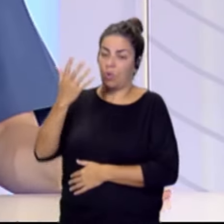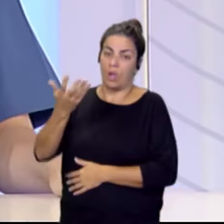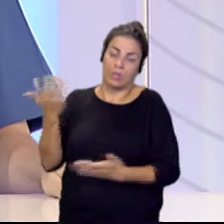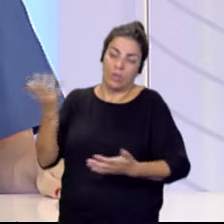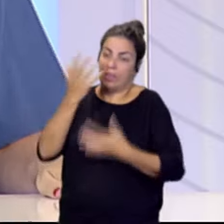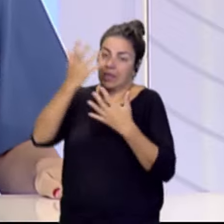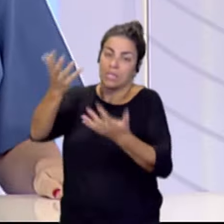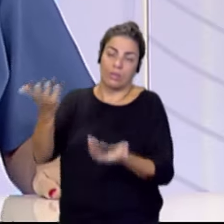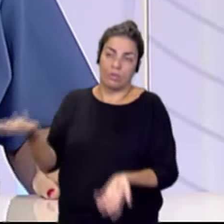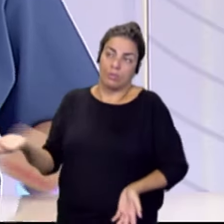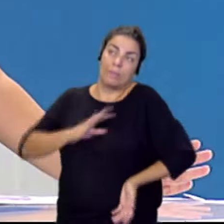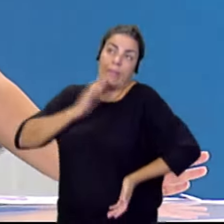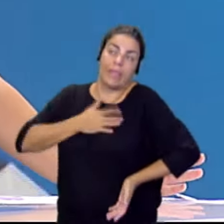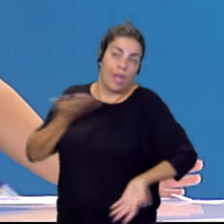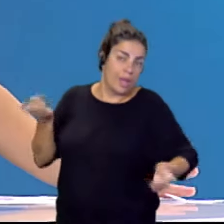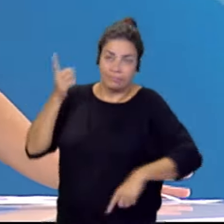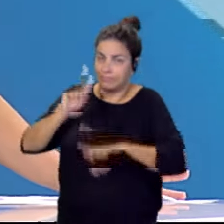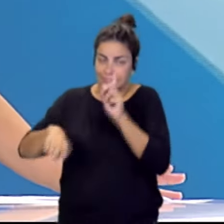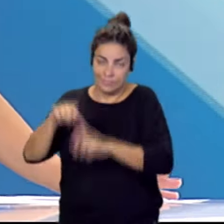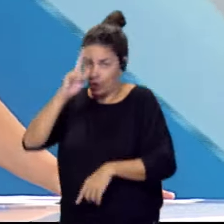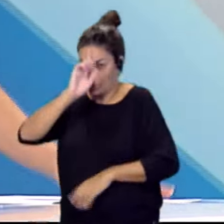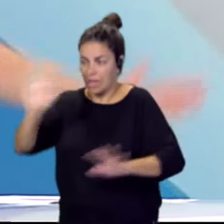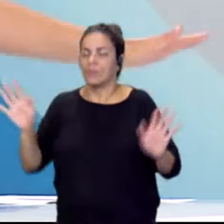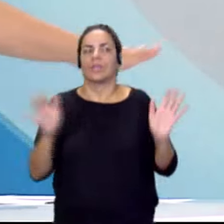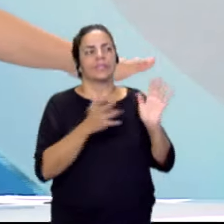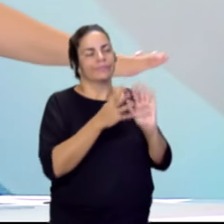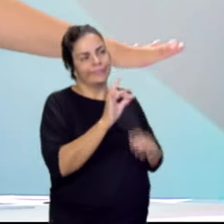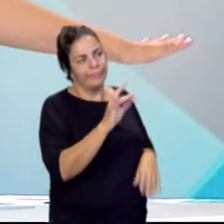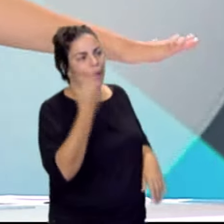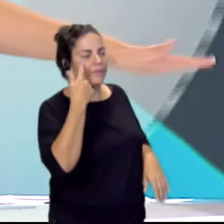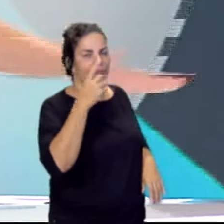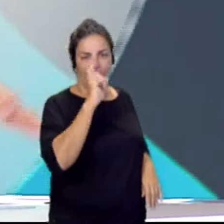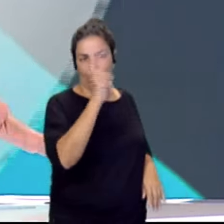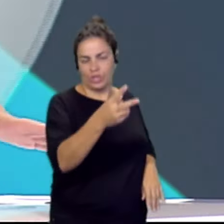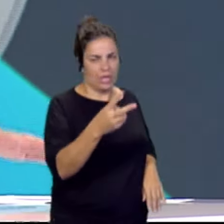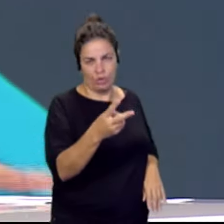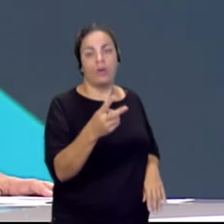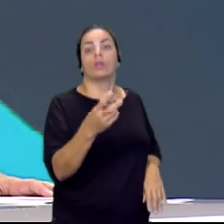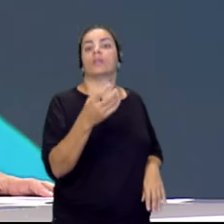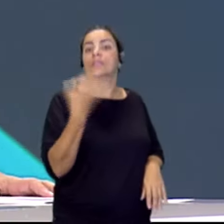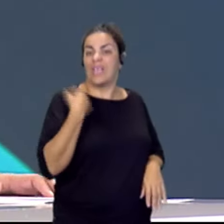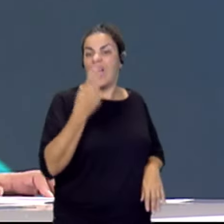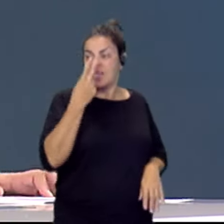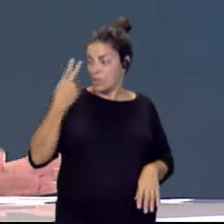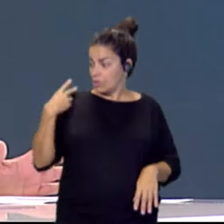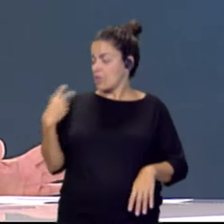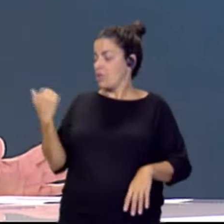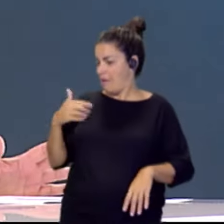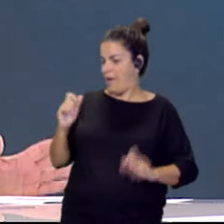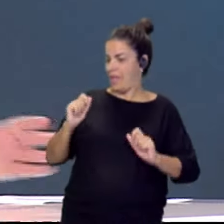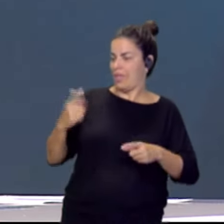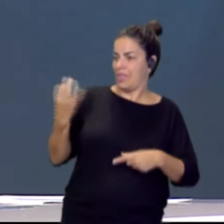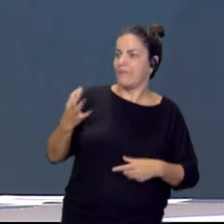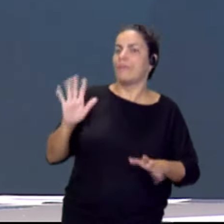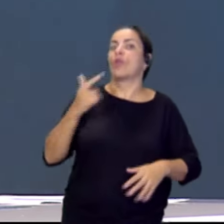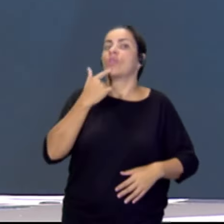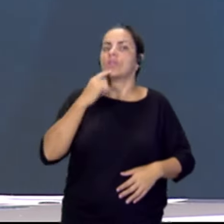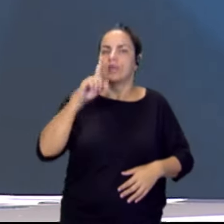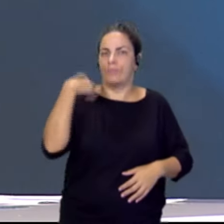pero no es dentro de 2 años, hace 2 años que deberían a lo mejor darlas, pero va a ser en el próximo trimestre, y mientras, pues, en